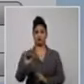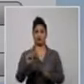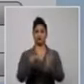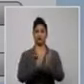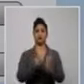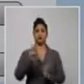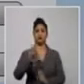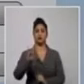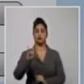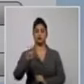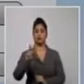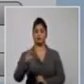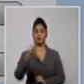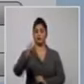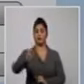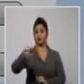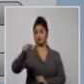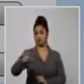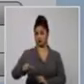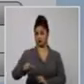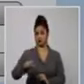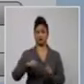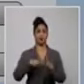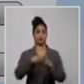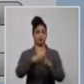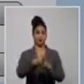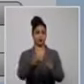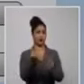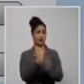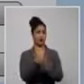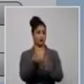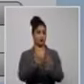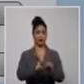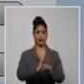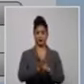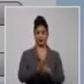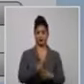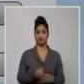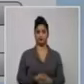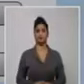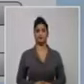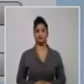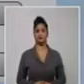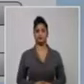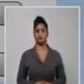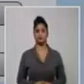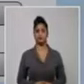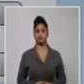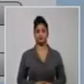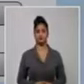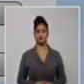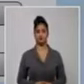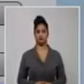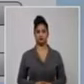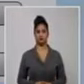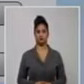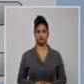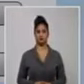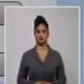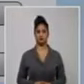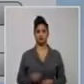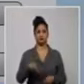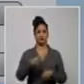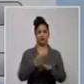27.592 personas con la COVID-19 diagnosticada. Esto da un